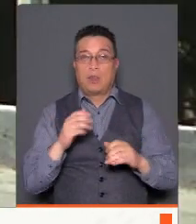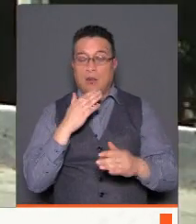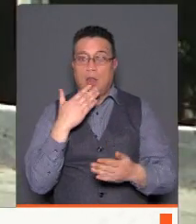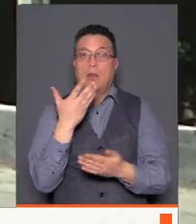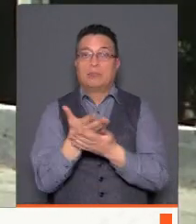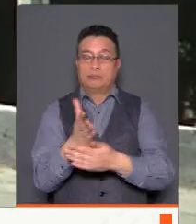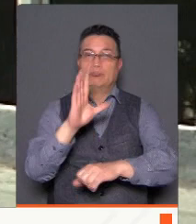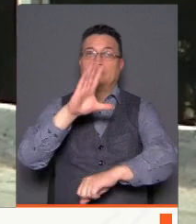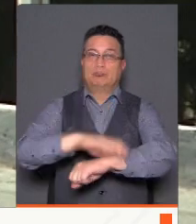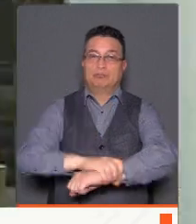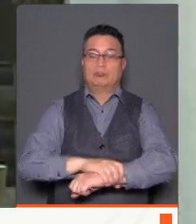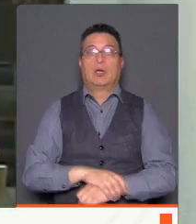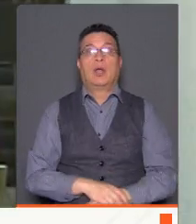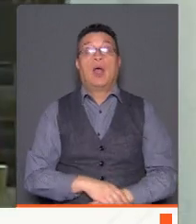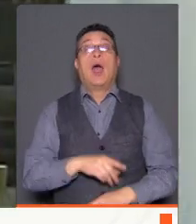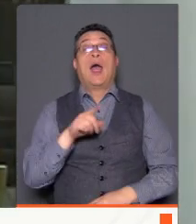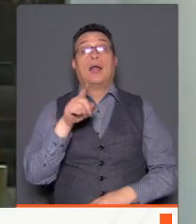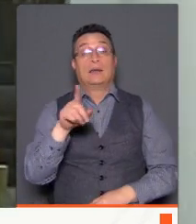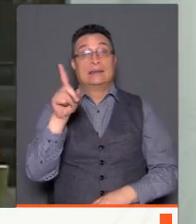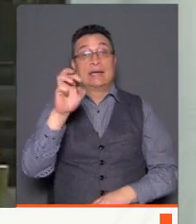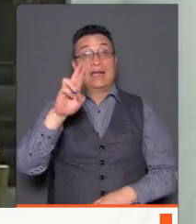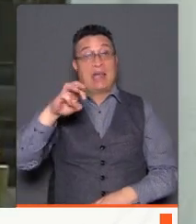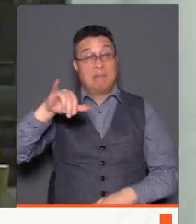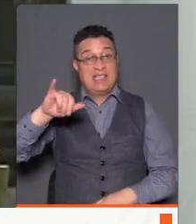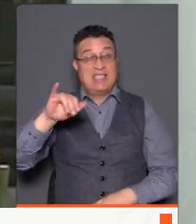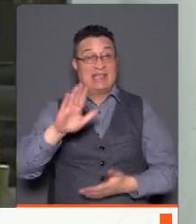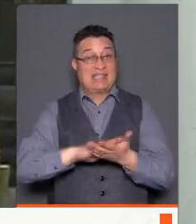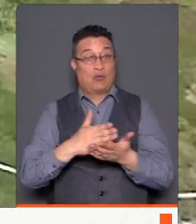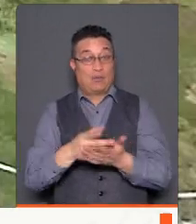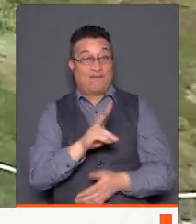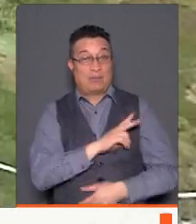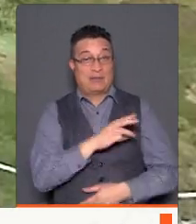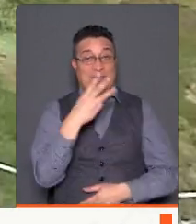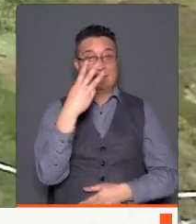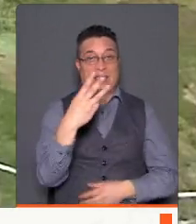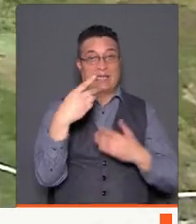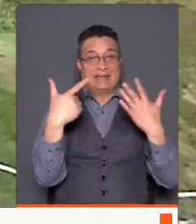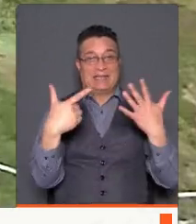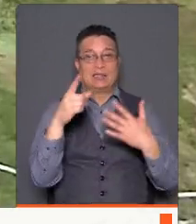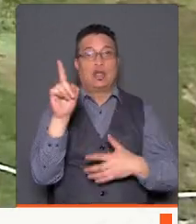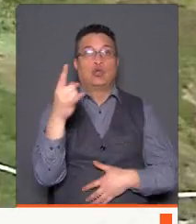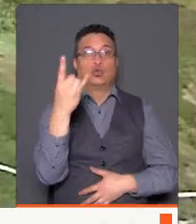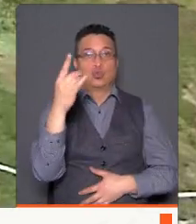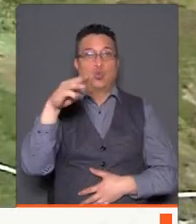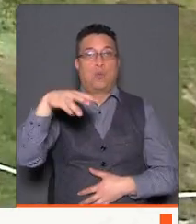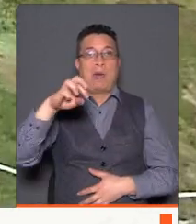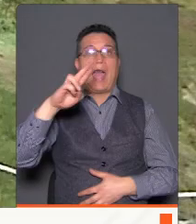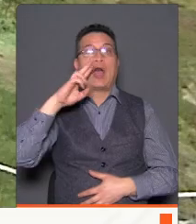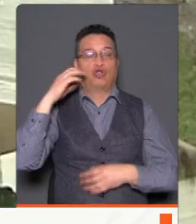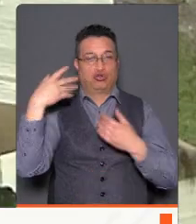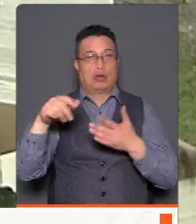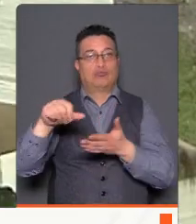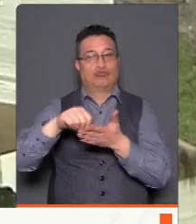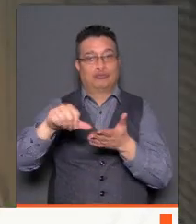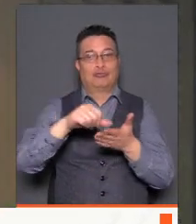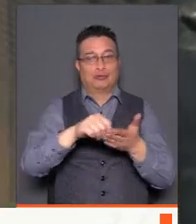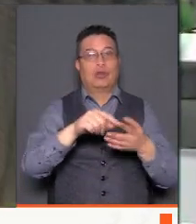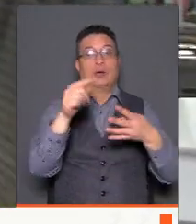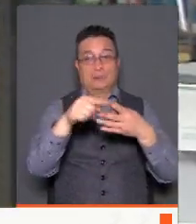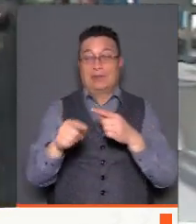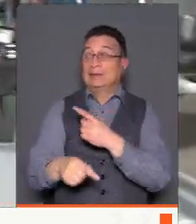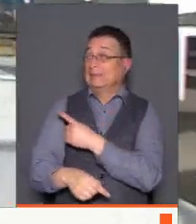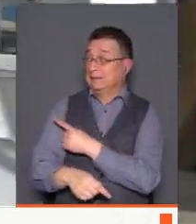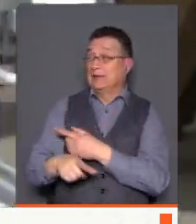reapertura. Según el ex Seremi de Salud de Valparaíso, 37 serían los sumarios cursados en ese momento, entre ellos a este